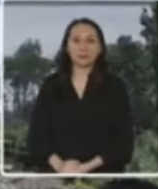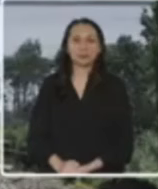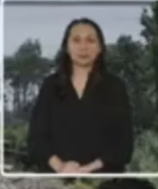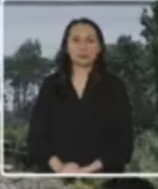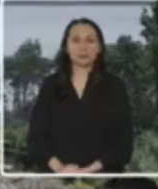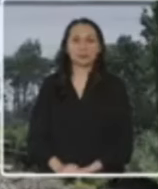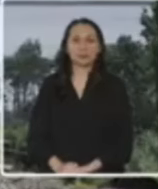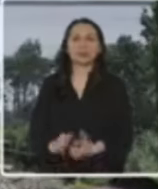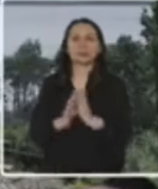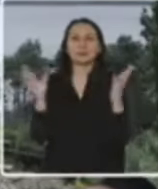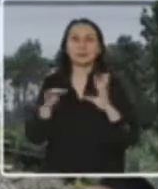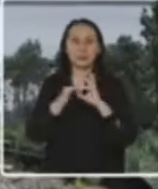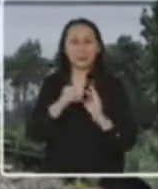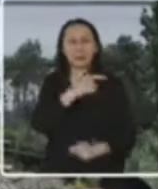todas Muchas gracias presidente